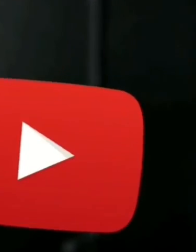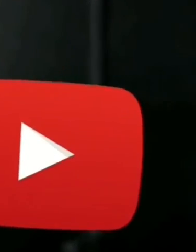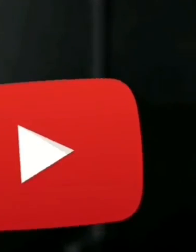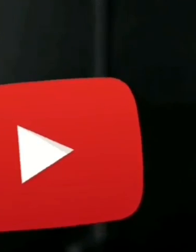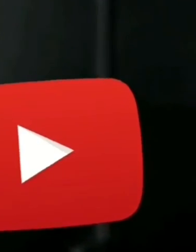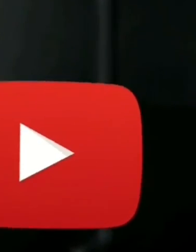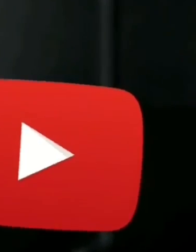¡Gracias!